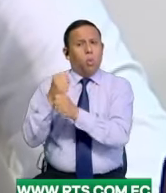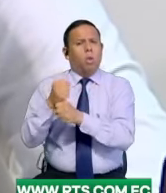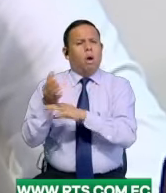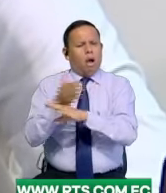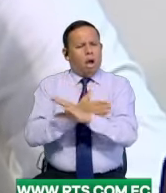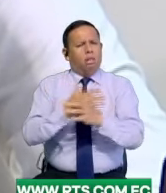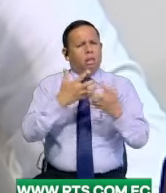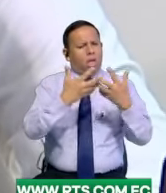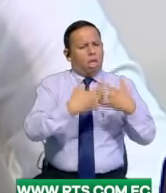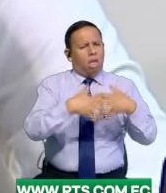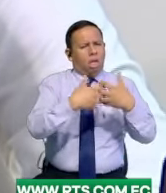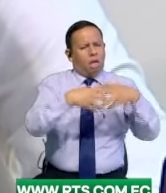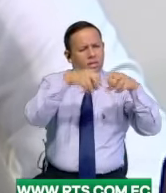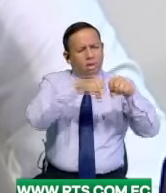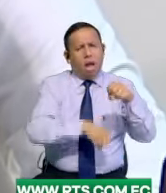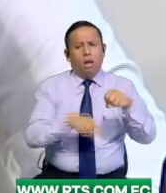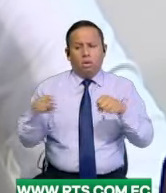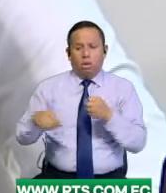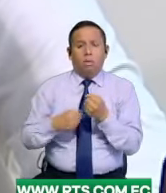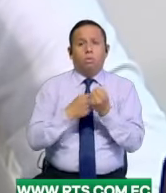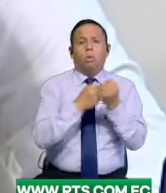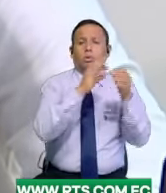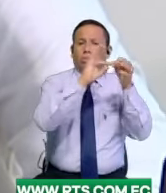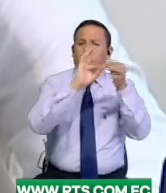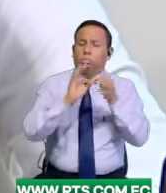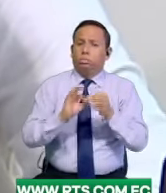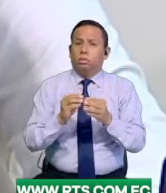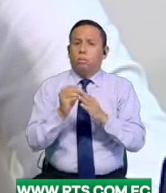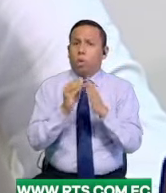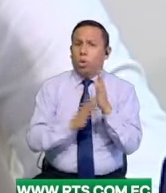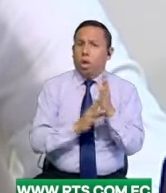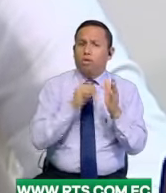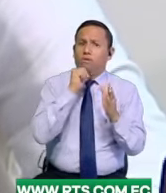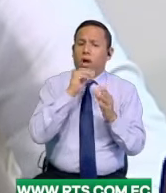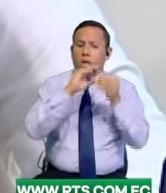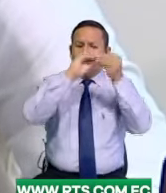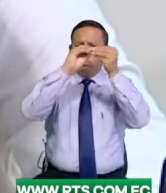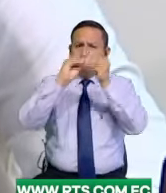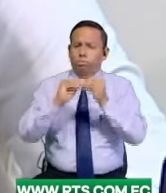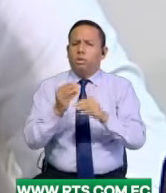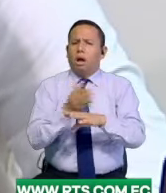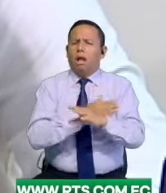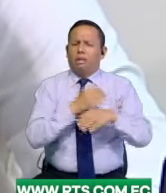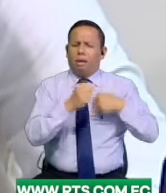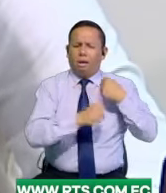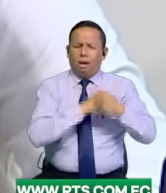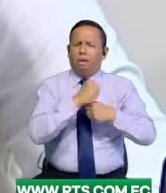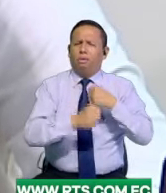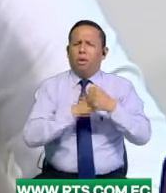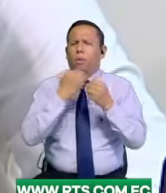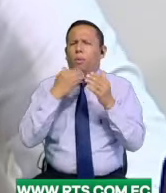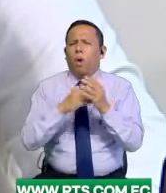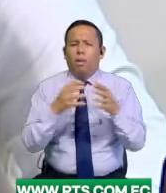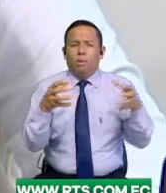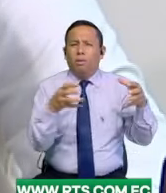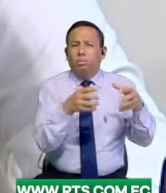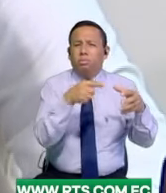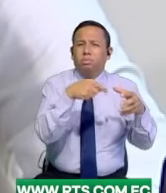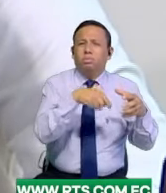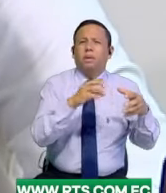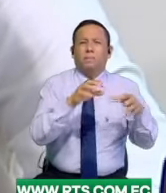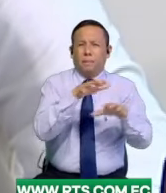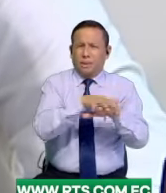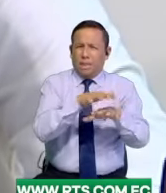por años adelantar proyectos que están vigentes y que llevan por años me refiero por ejemplo a toda chip pilaton a termogas